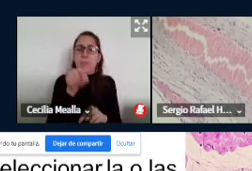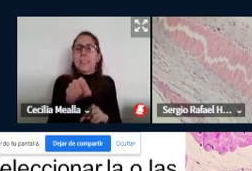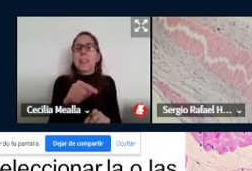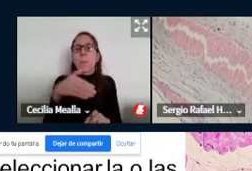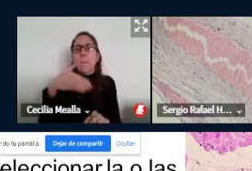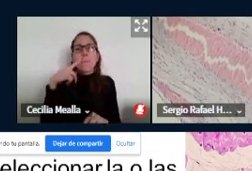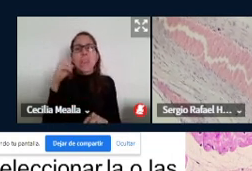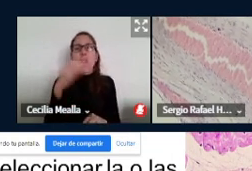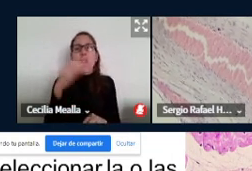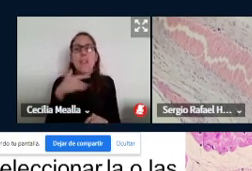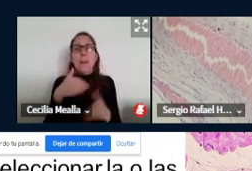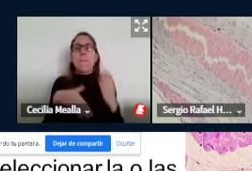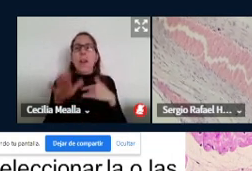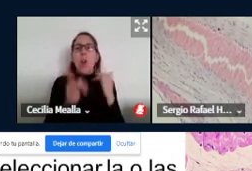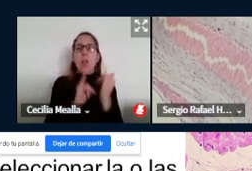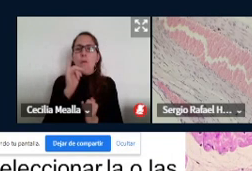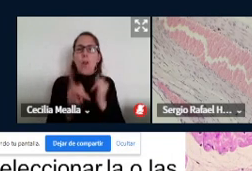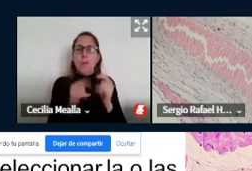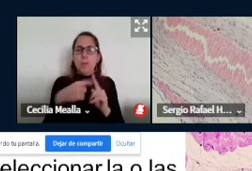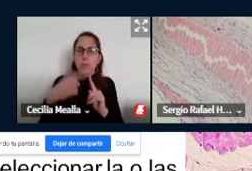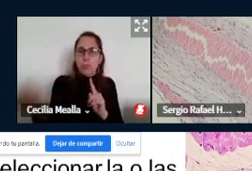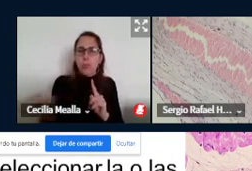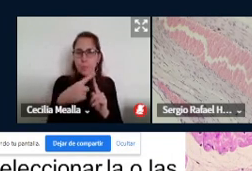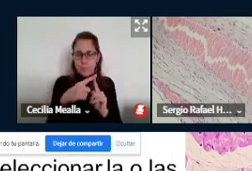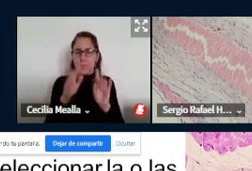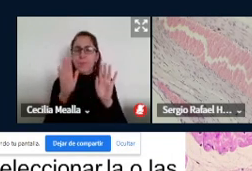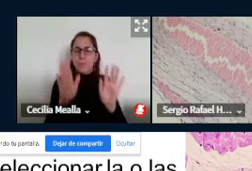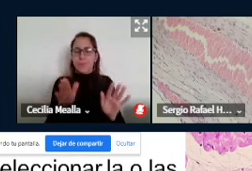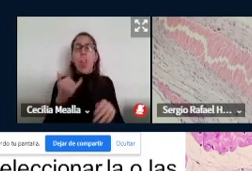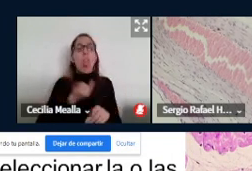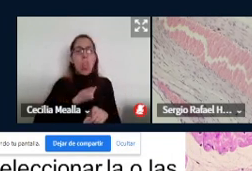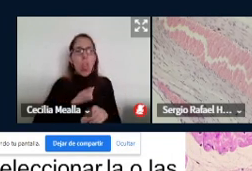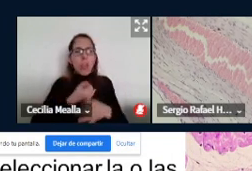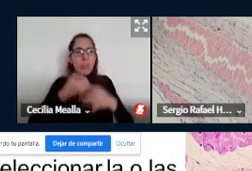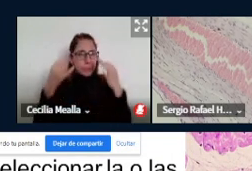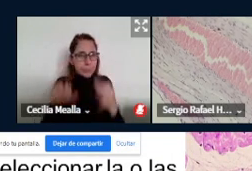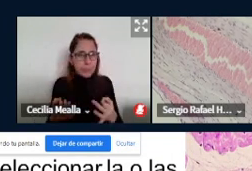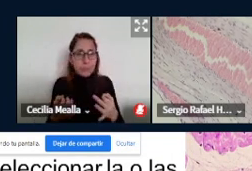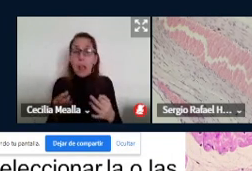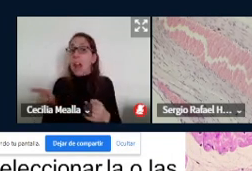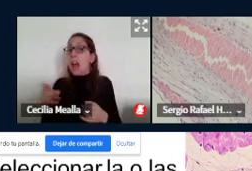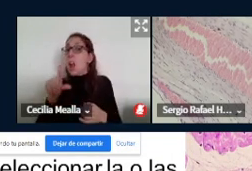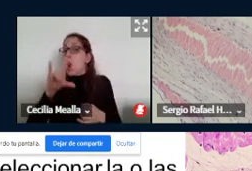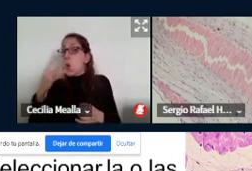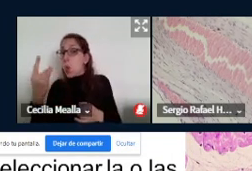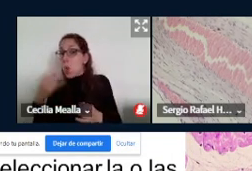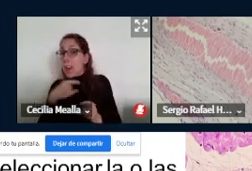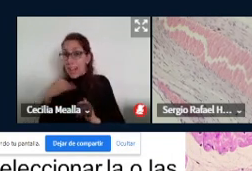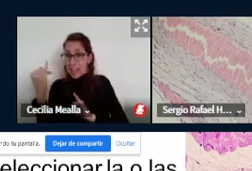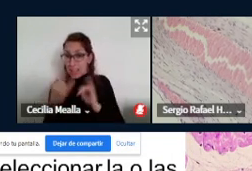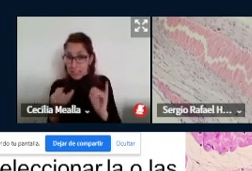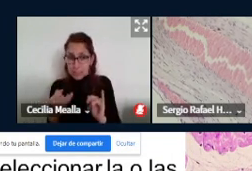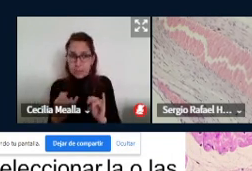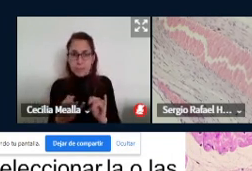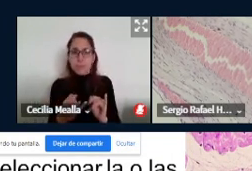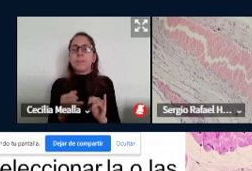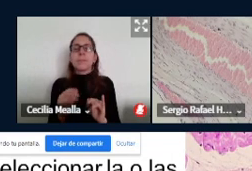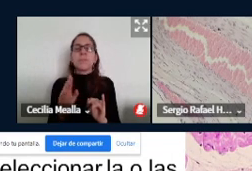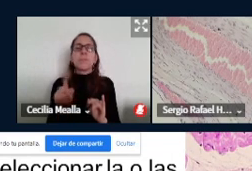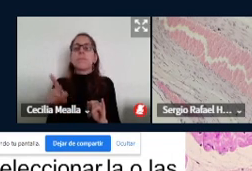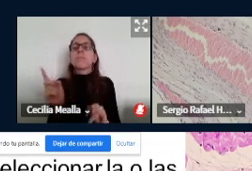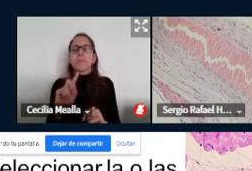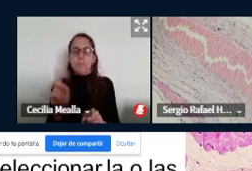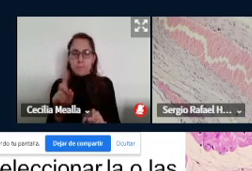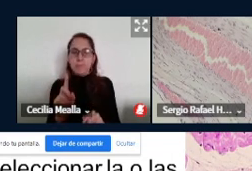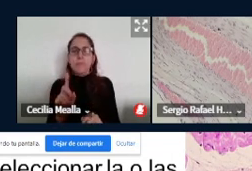de información, ¿sí? A ver, se localizan en la capa, no sé, Lu, ¿querés agregar algo más? O después No, en realidad tiene